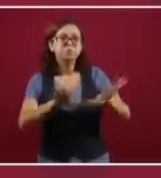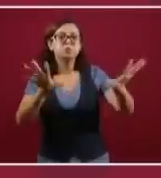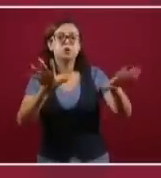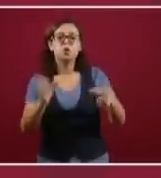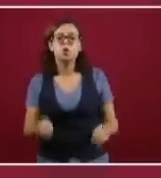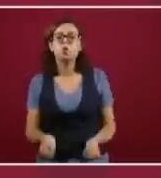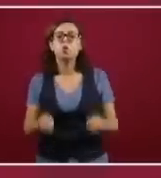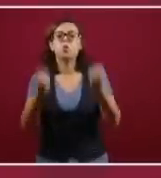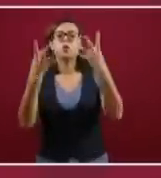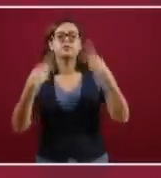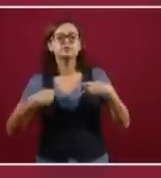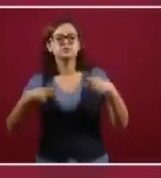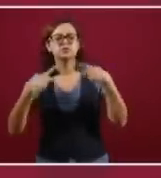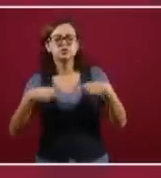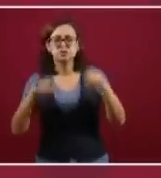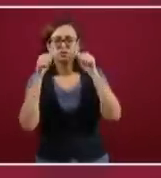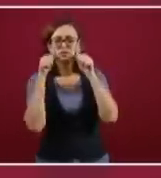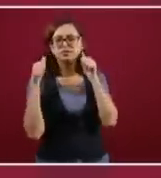en un portal.